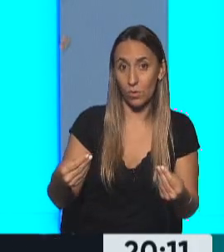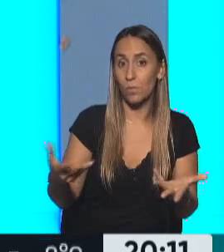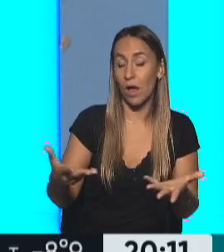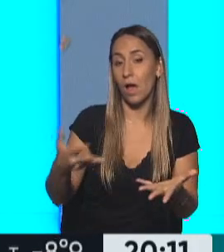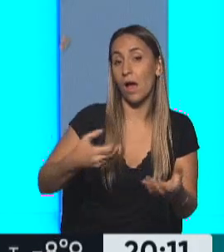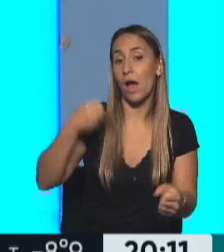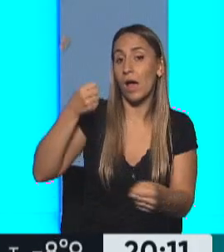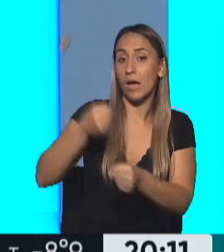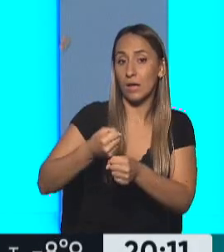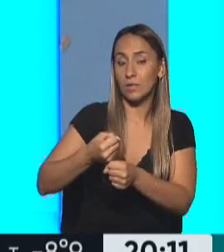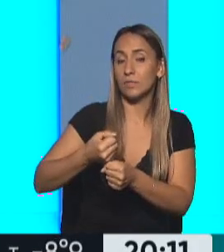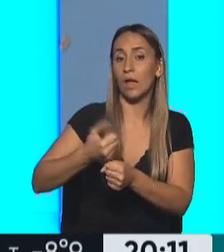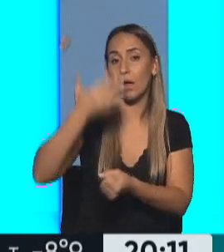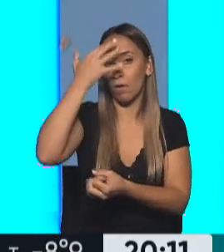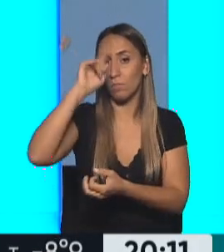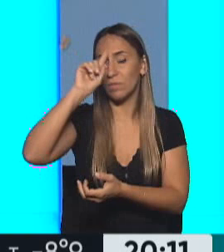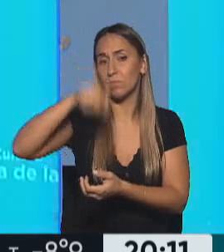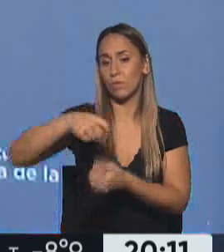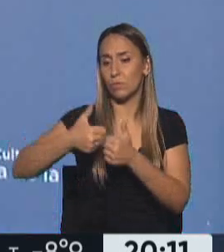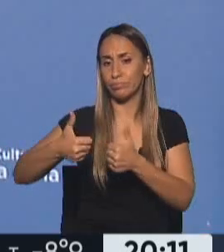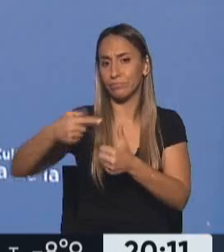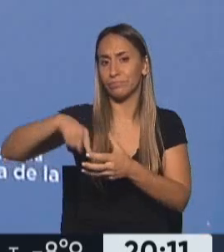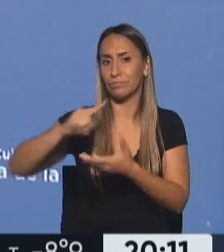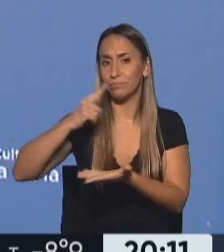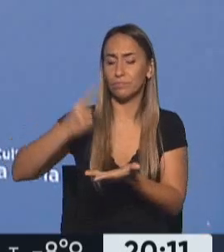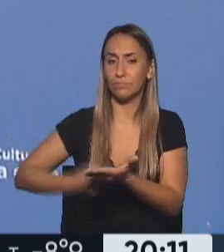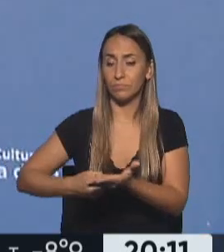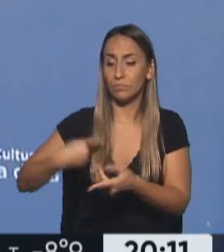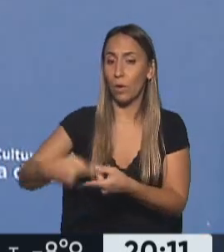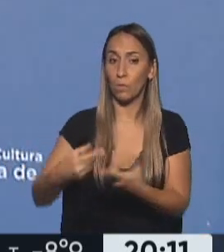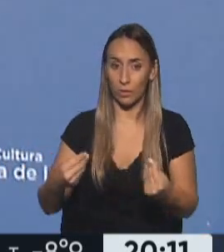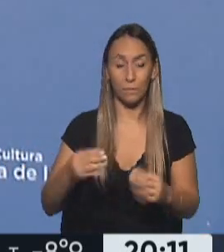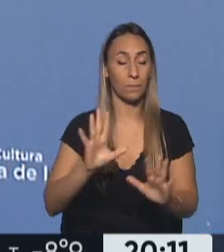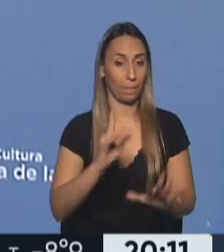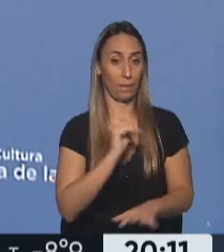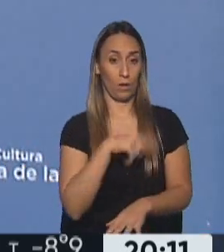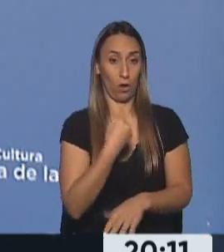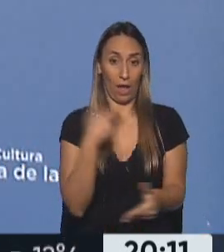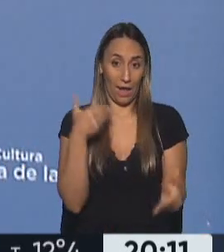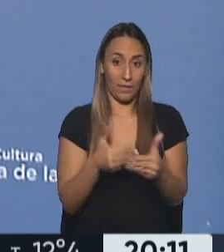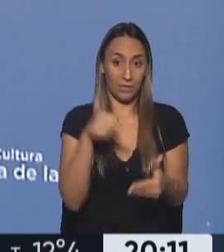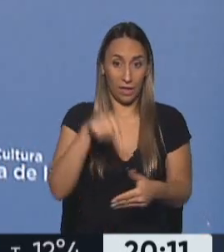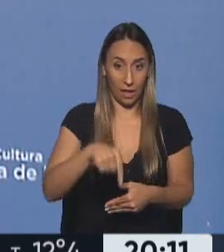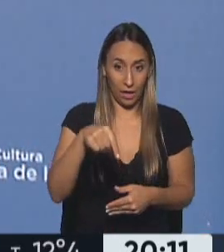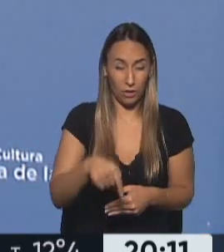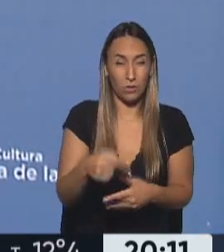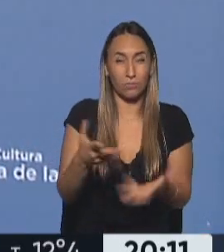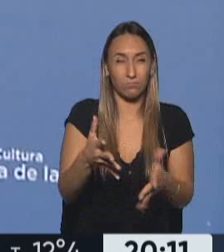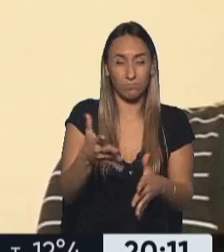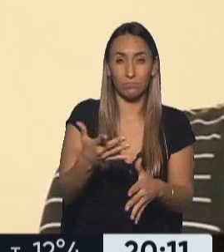una condena o a ver qué determina ese tribunal? Mira, la instrucción probatoria ya tenía casi un año.